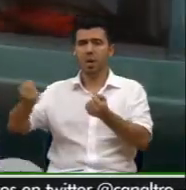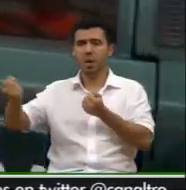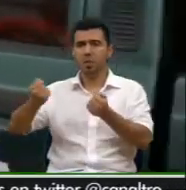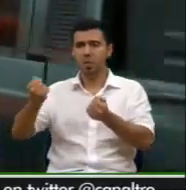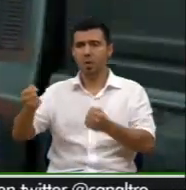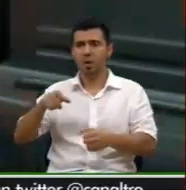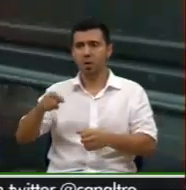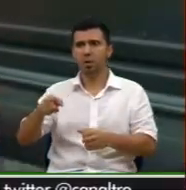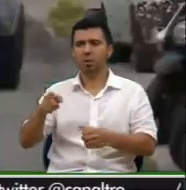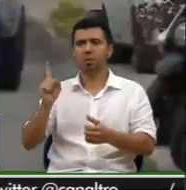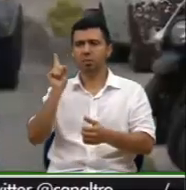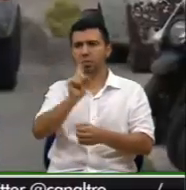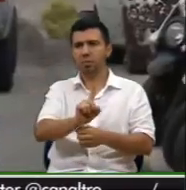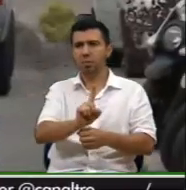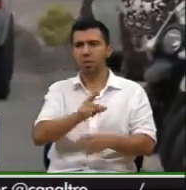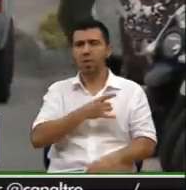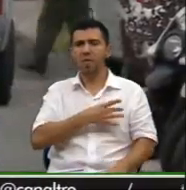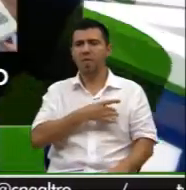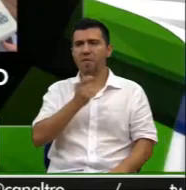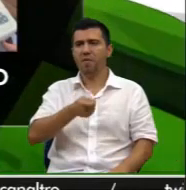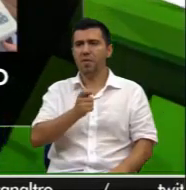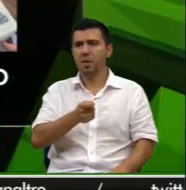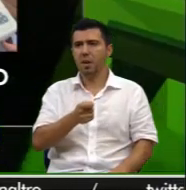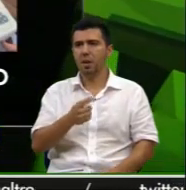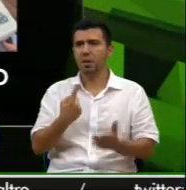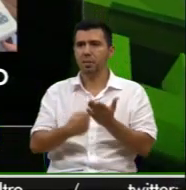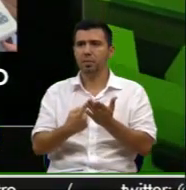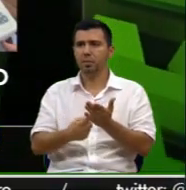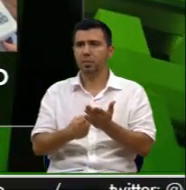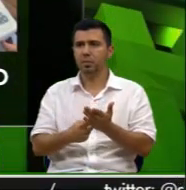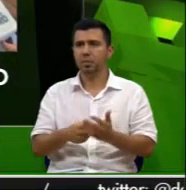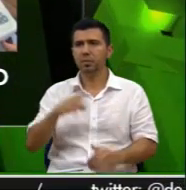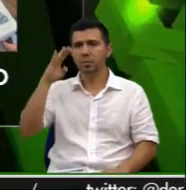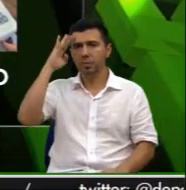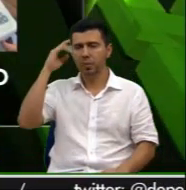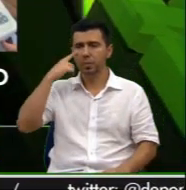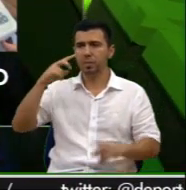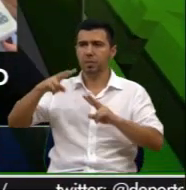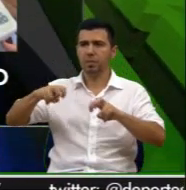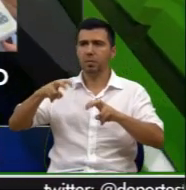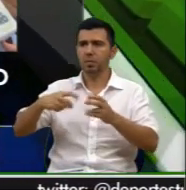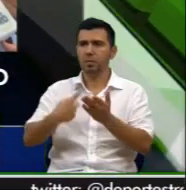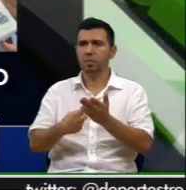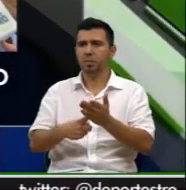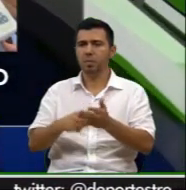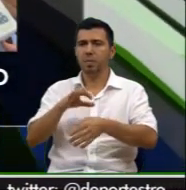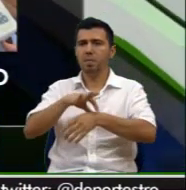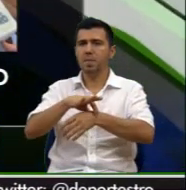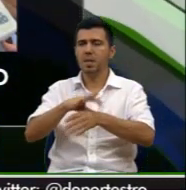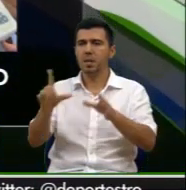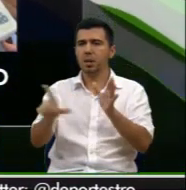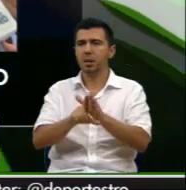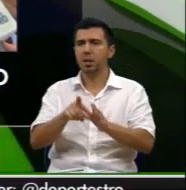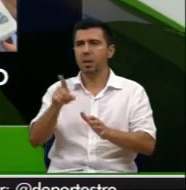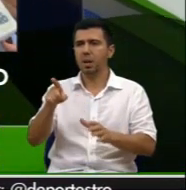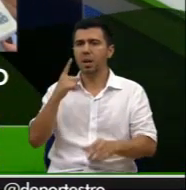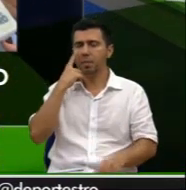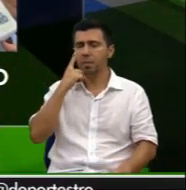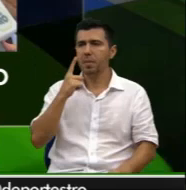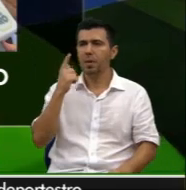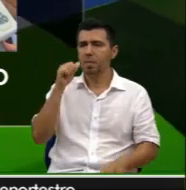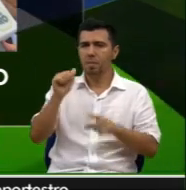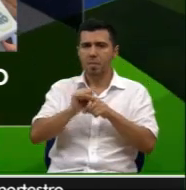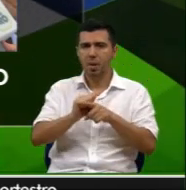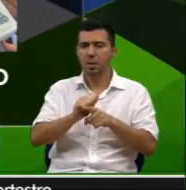presentó ante la Uri de la fiscalía se coloca a disposición nuestra y y es trasladado a medicina legal para las prácticas de embriaguez y